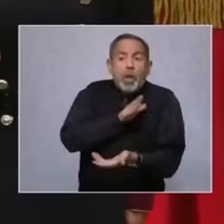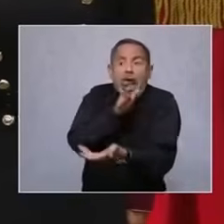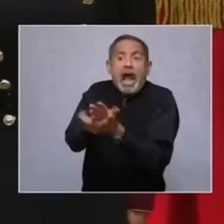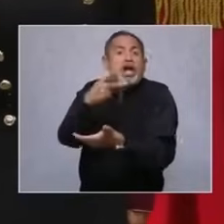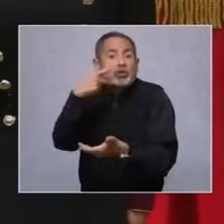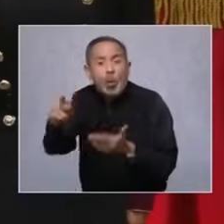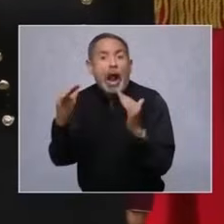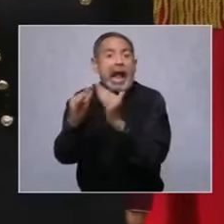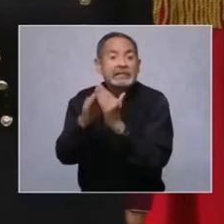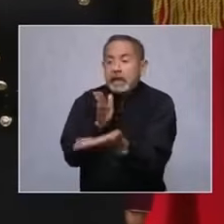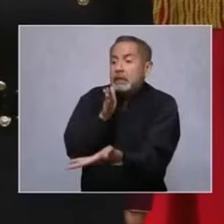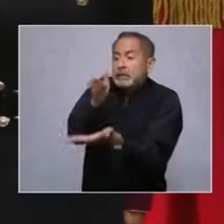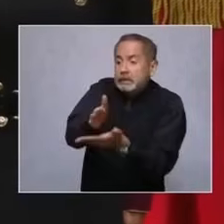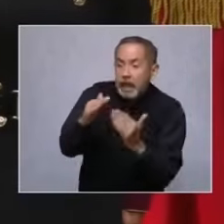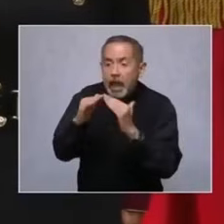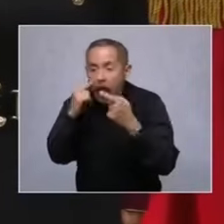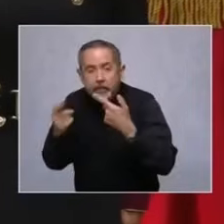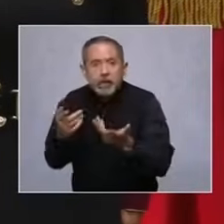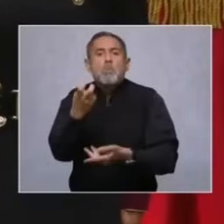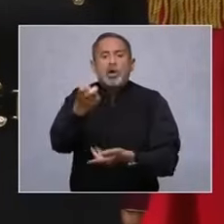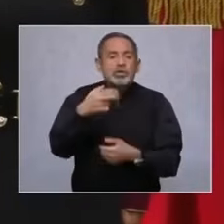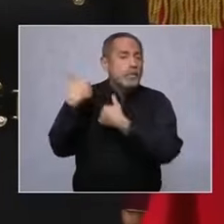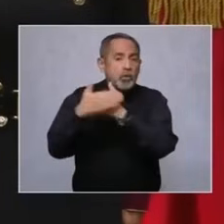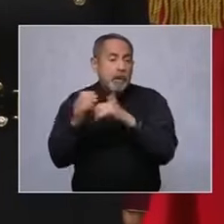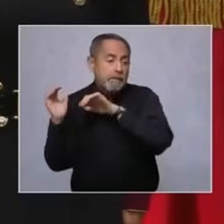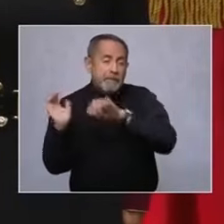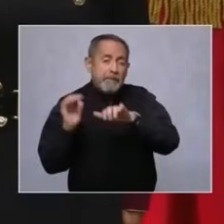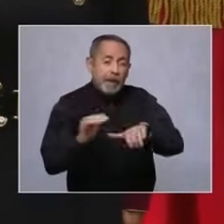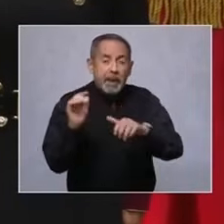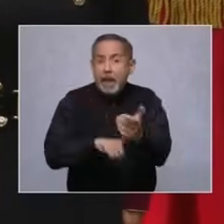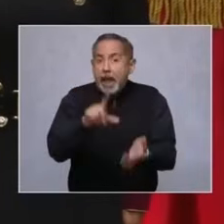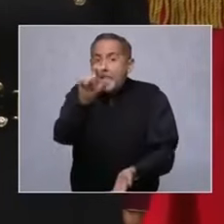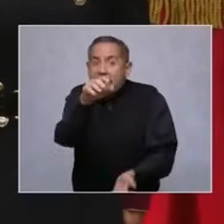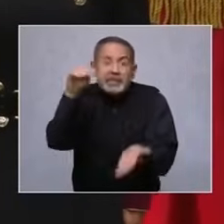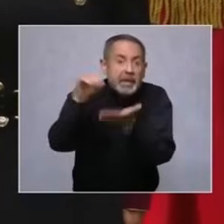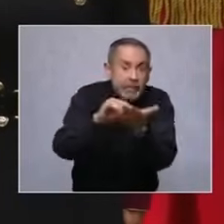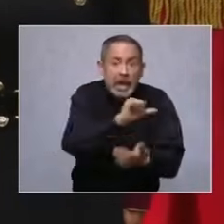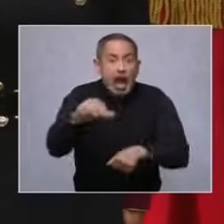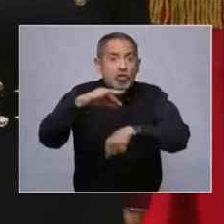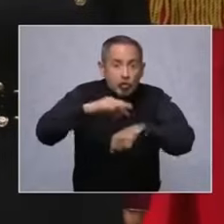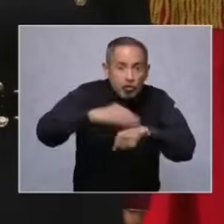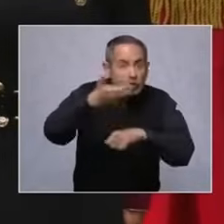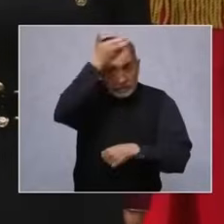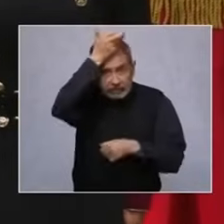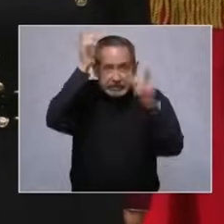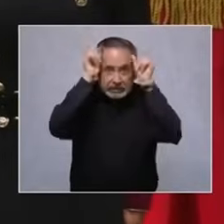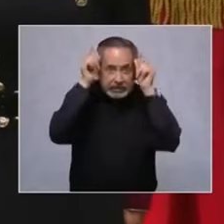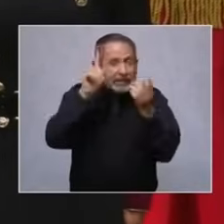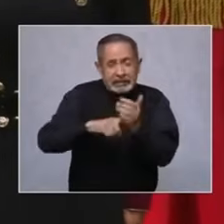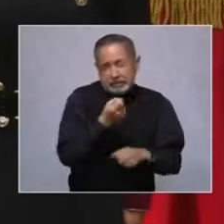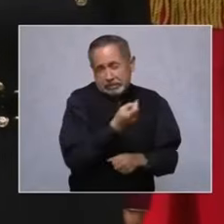en las ligas. Para ello, vamos a contratar 20,000 médicos, médicas, enfermeros y